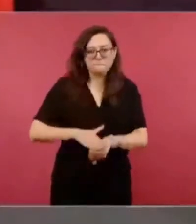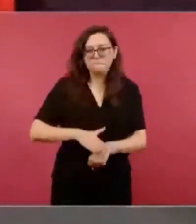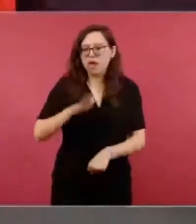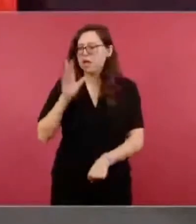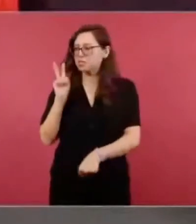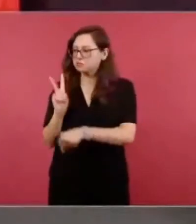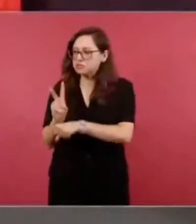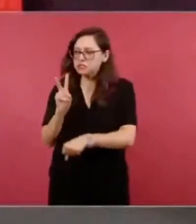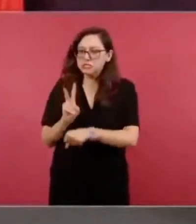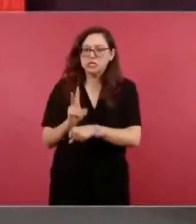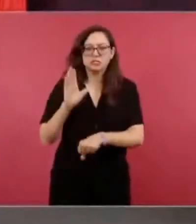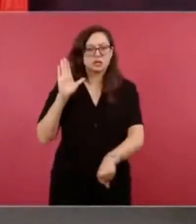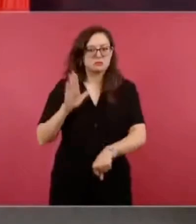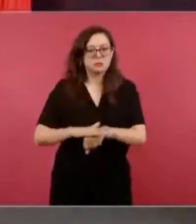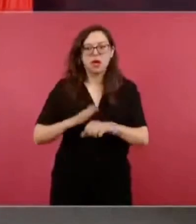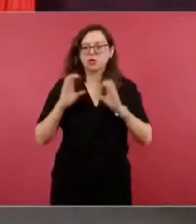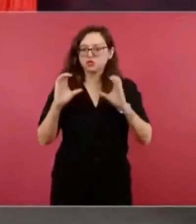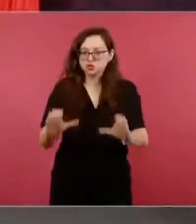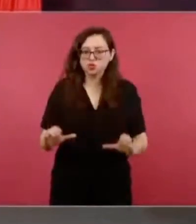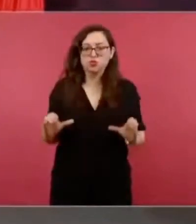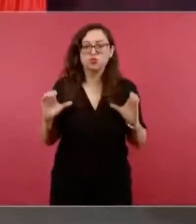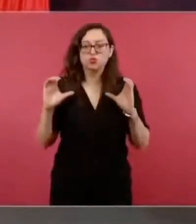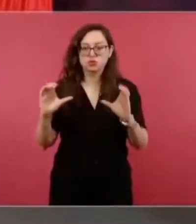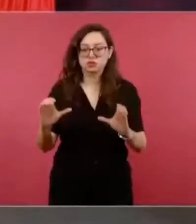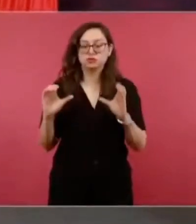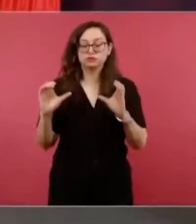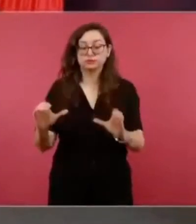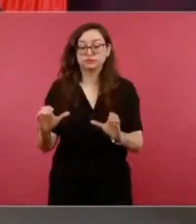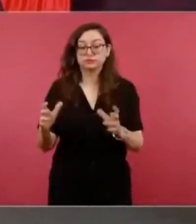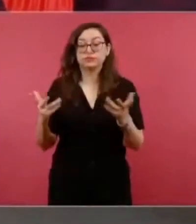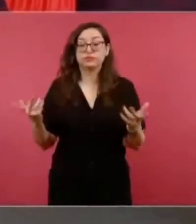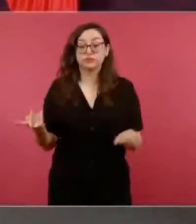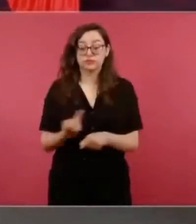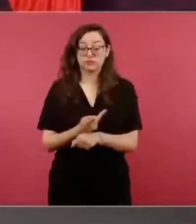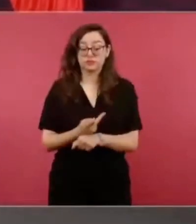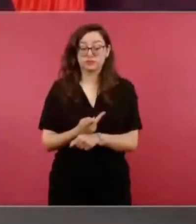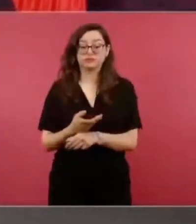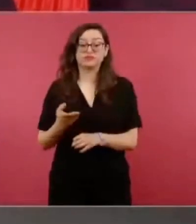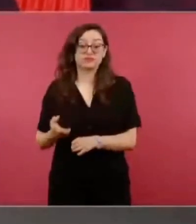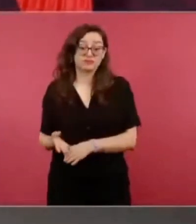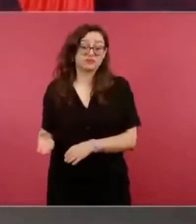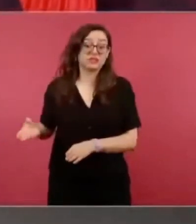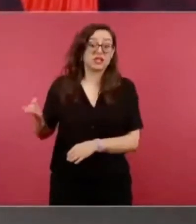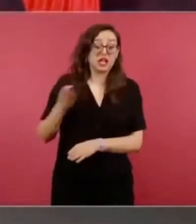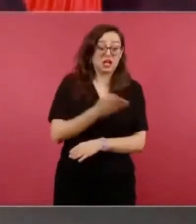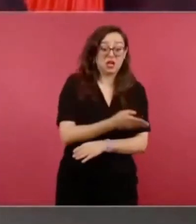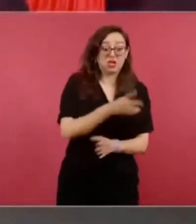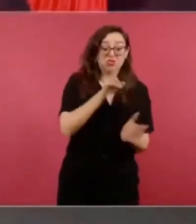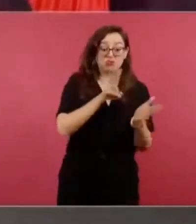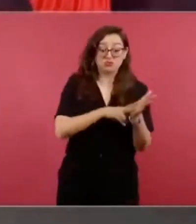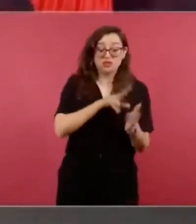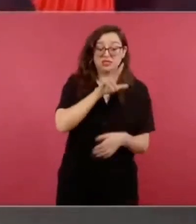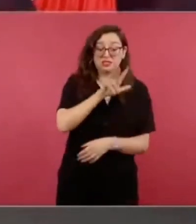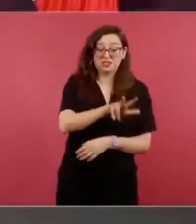porque el 18, el último año del licenciado Peña,